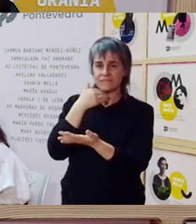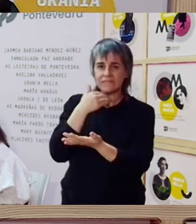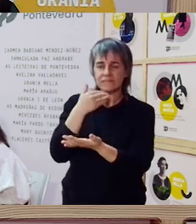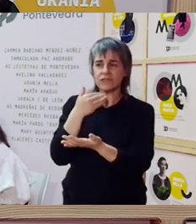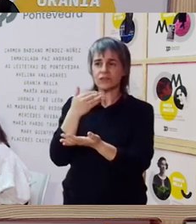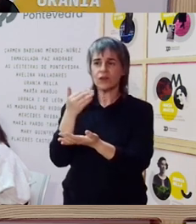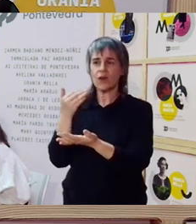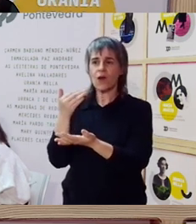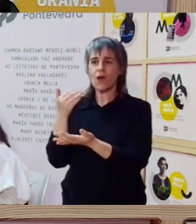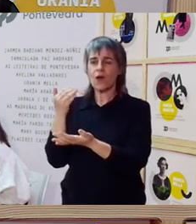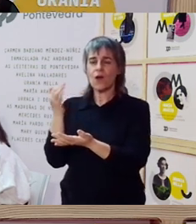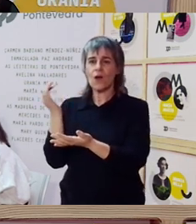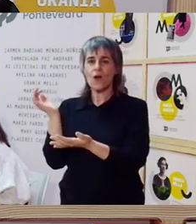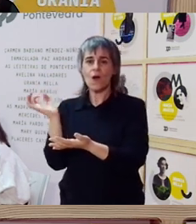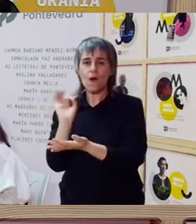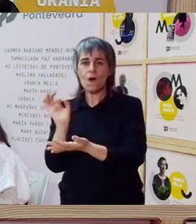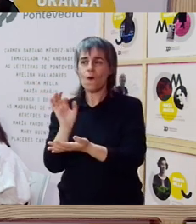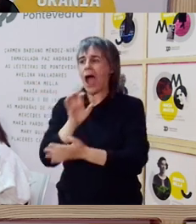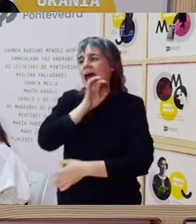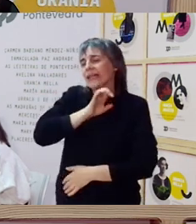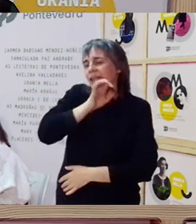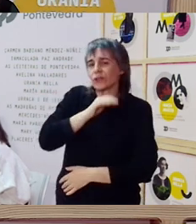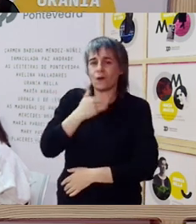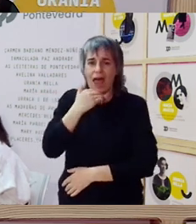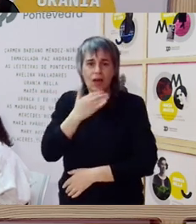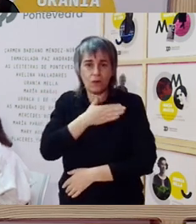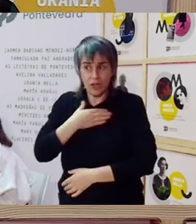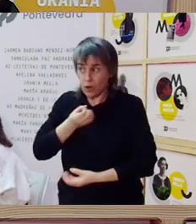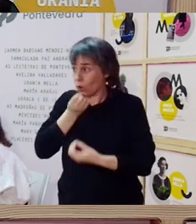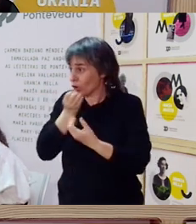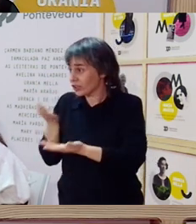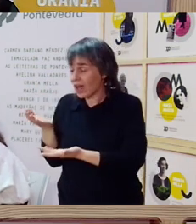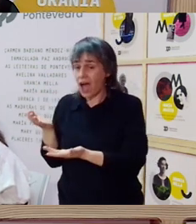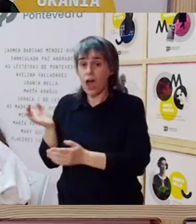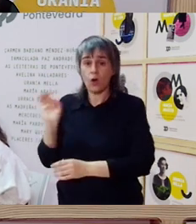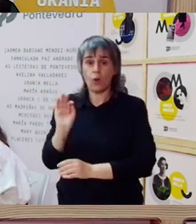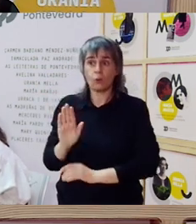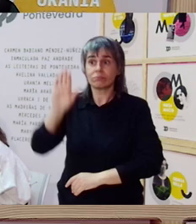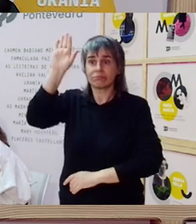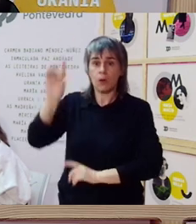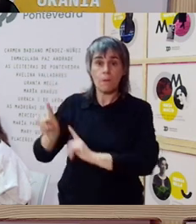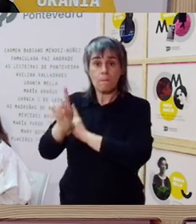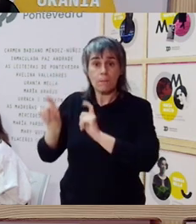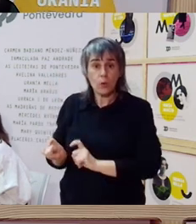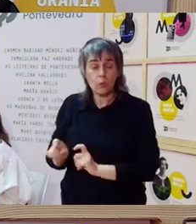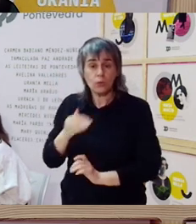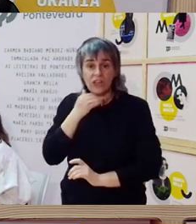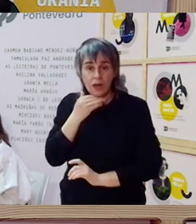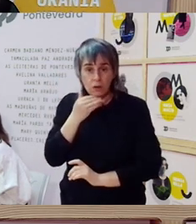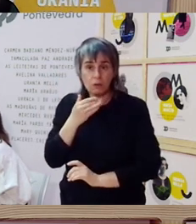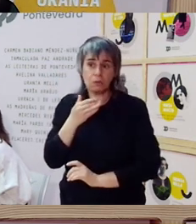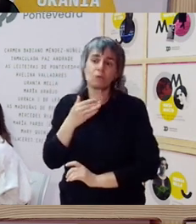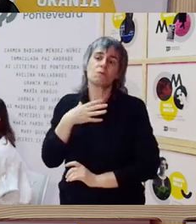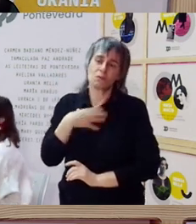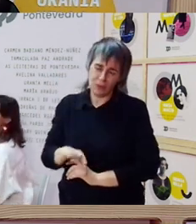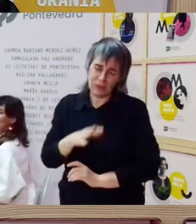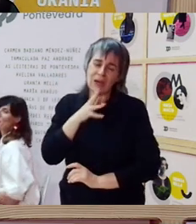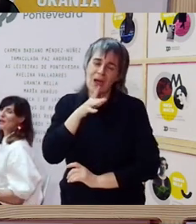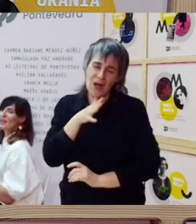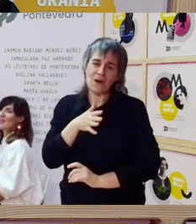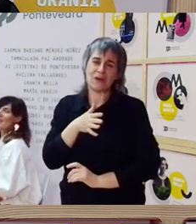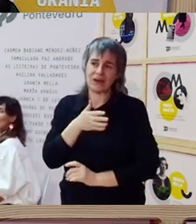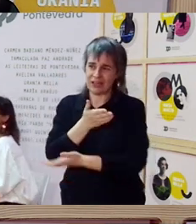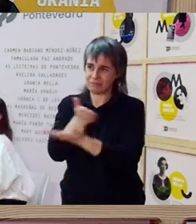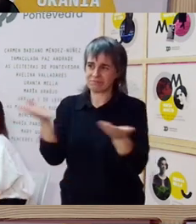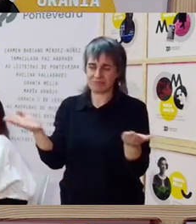ou algunha anécdota, algo que comentar ou incluso algunha pregunta para Silvia. Entón, pois